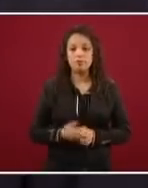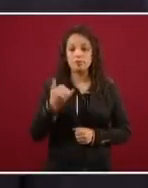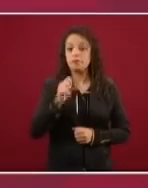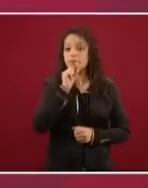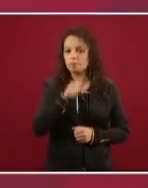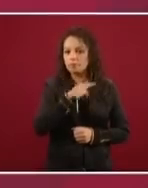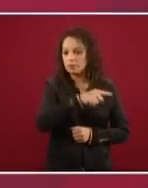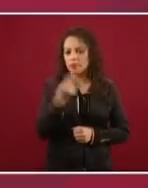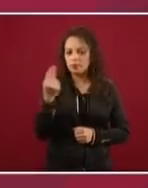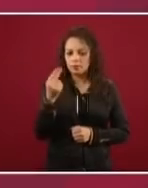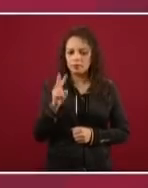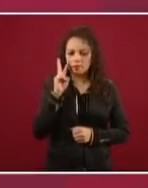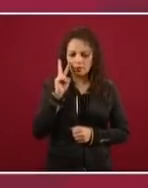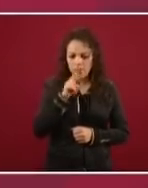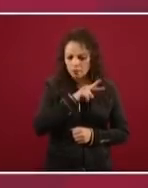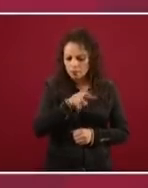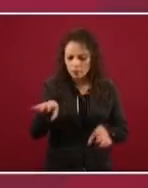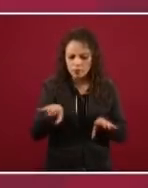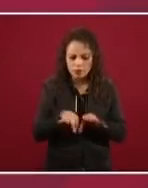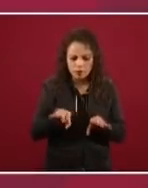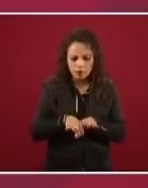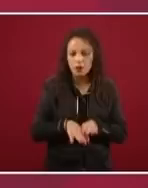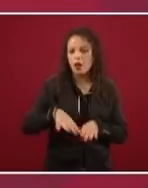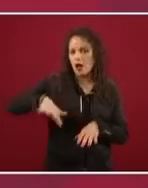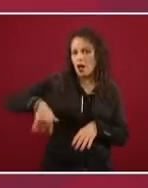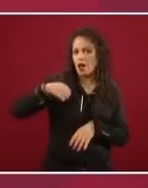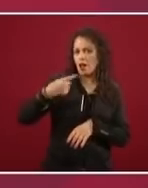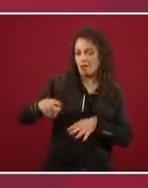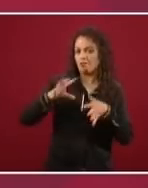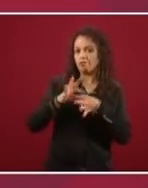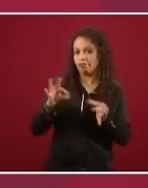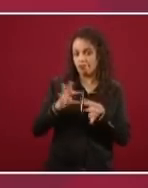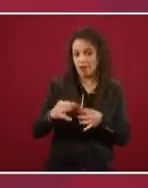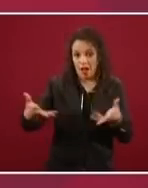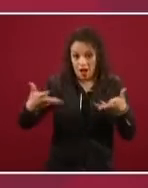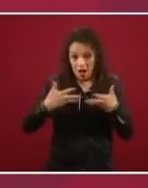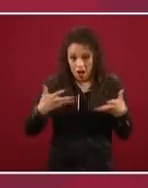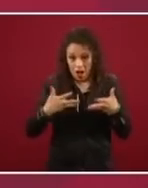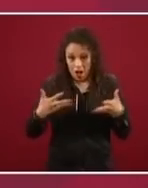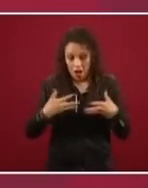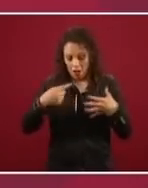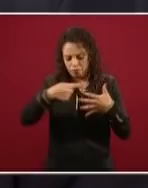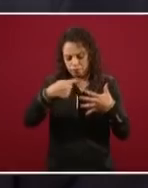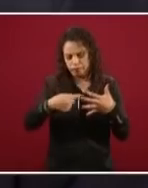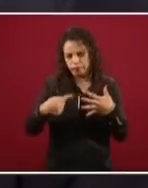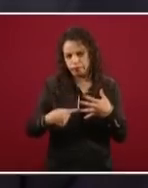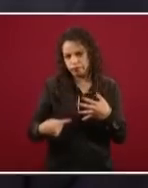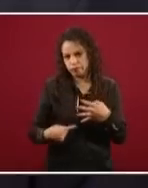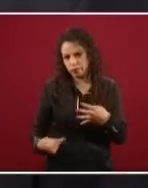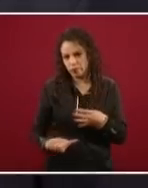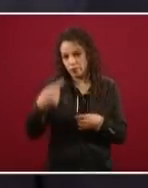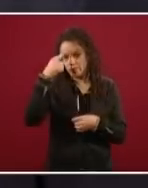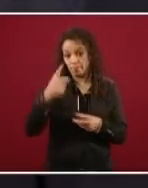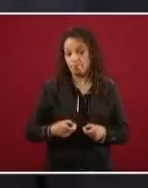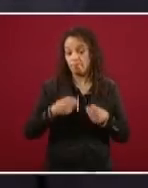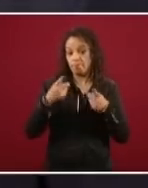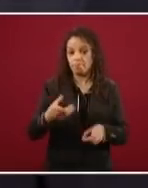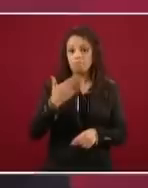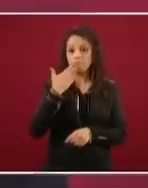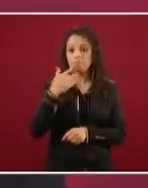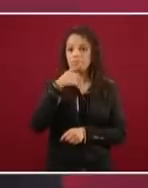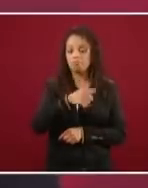que ya expuse si existen elementos para juzgar a los